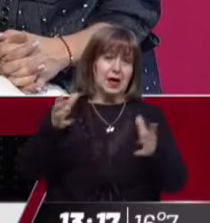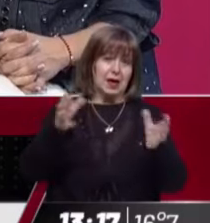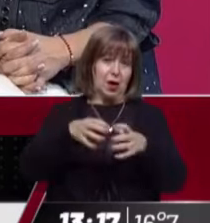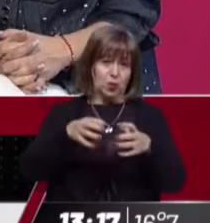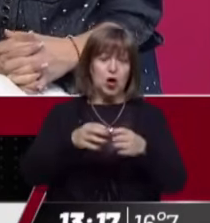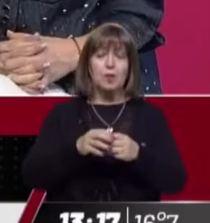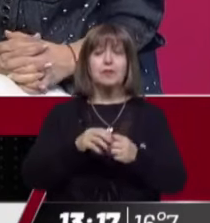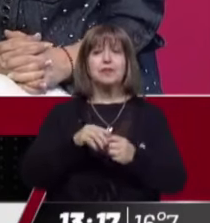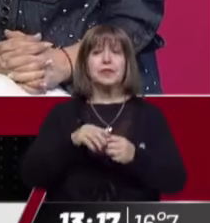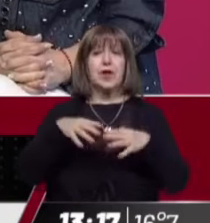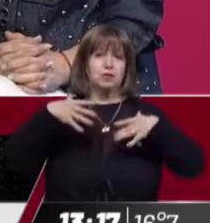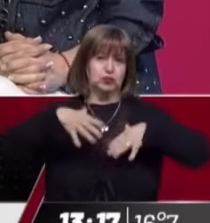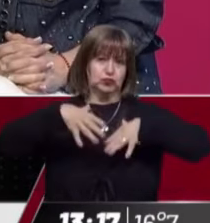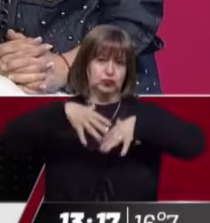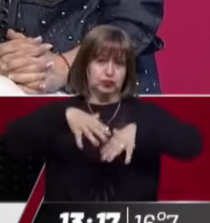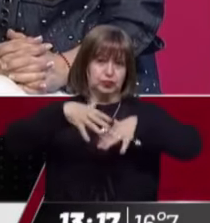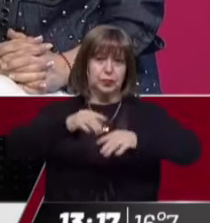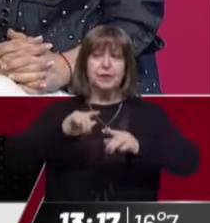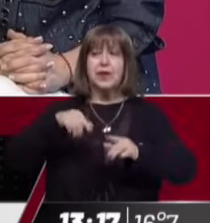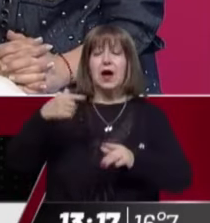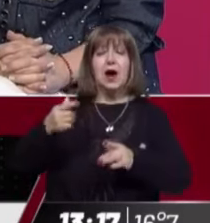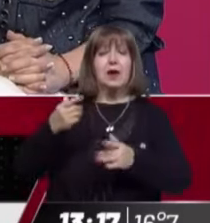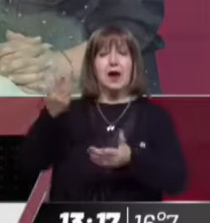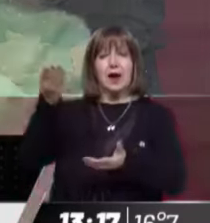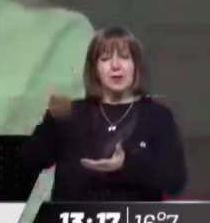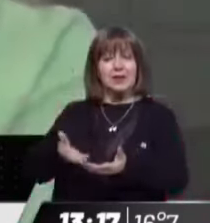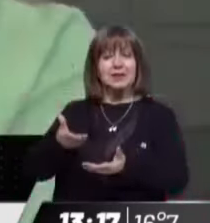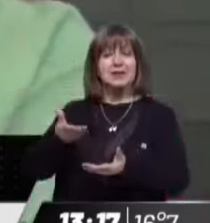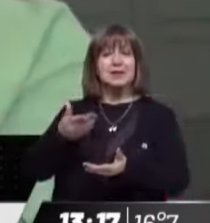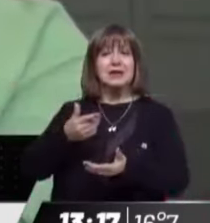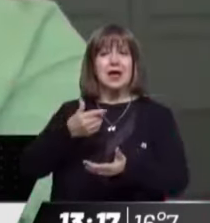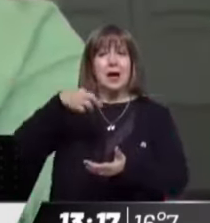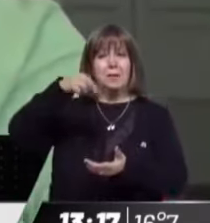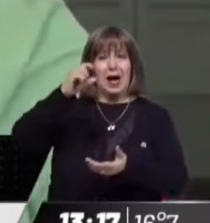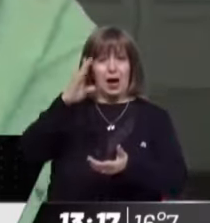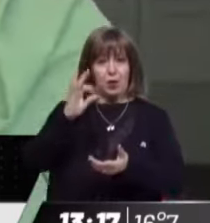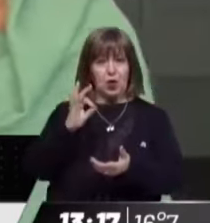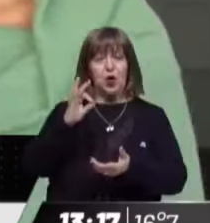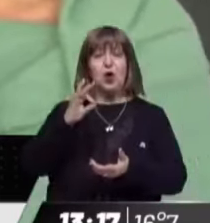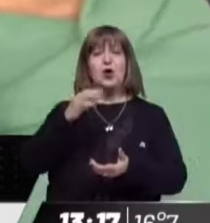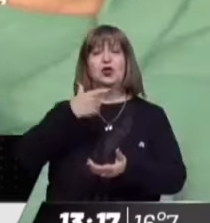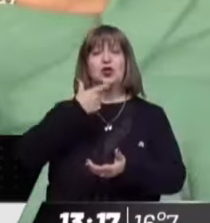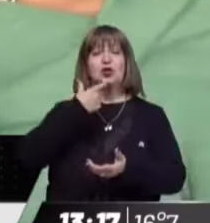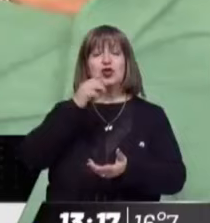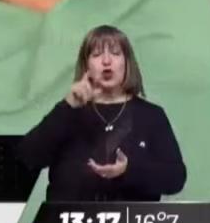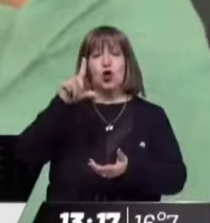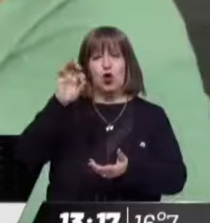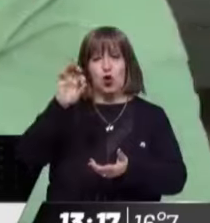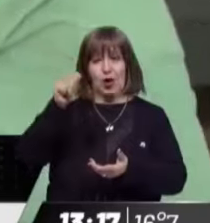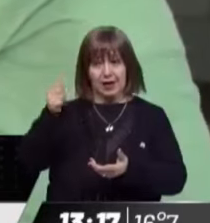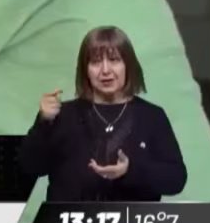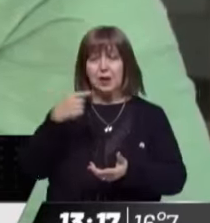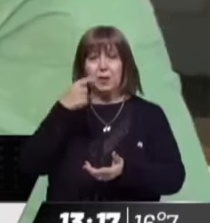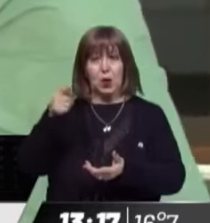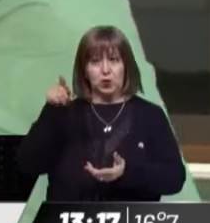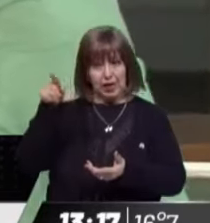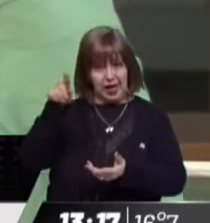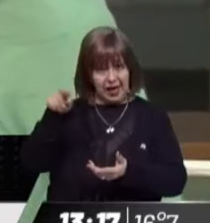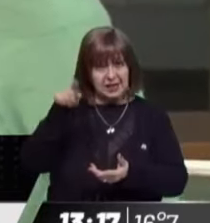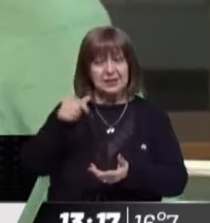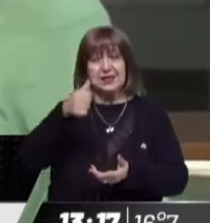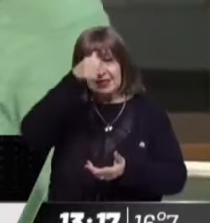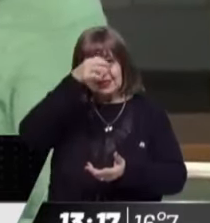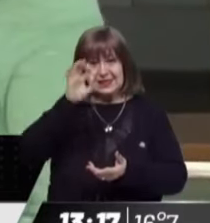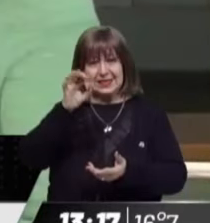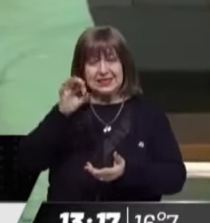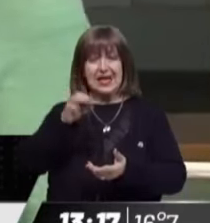Sí, estamos ahora con Pablo Soloa, que representa al movimiento Evita. Ellos solamente tienen 60 comedores y merenderos en la provincia de Mendoza, pero